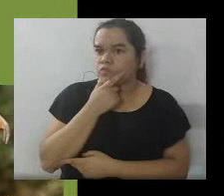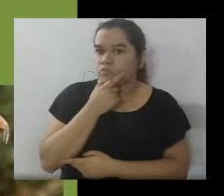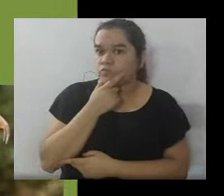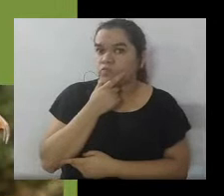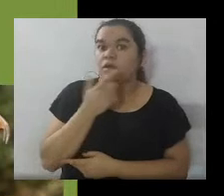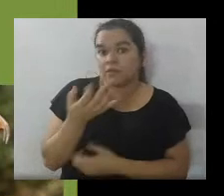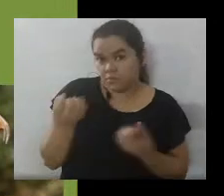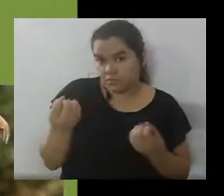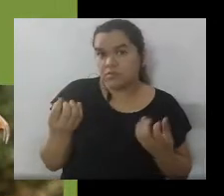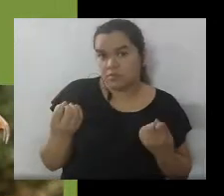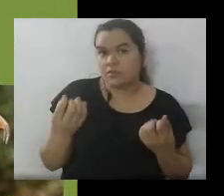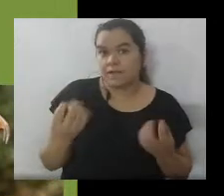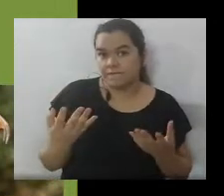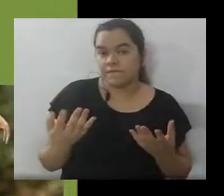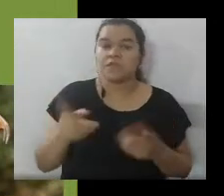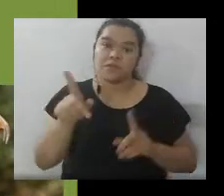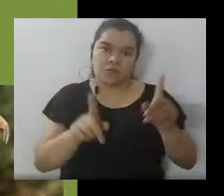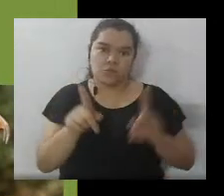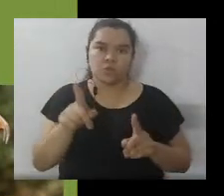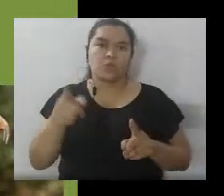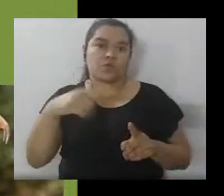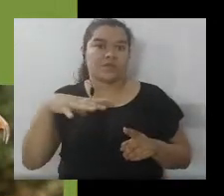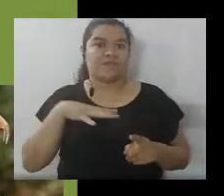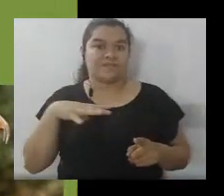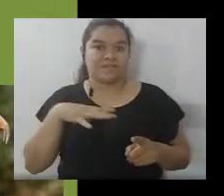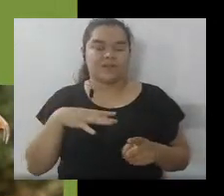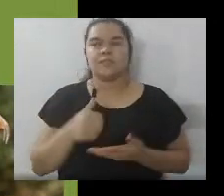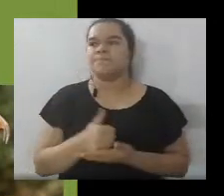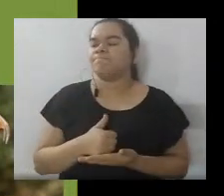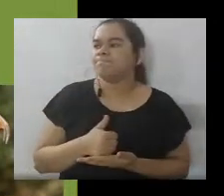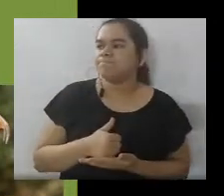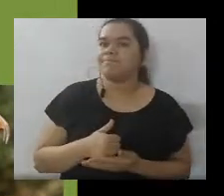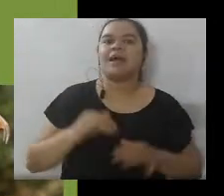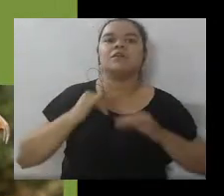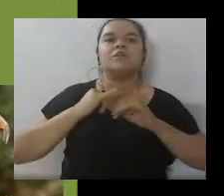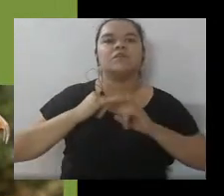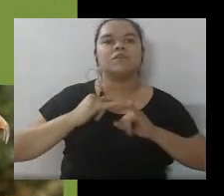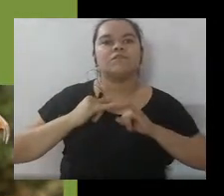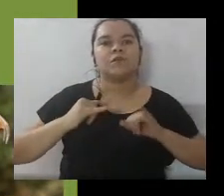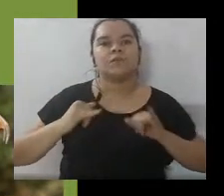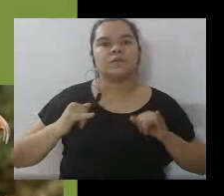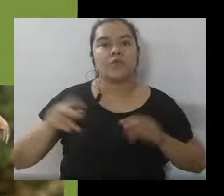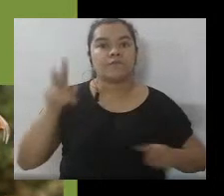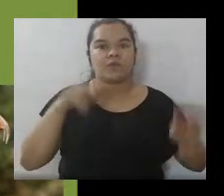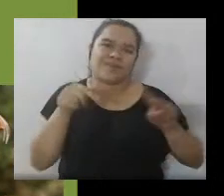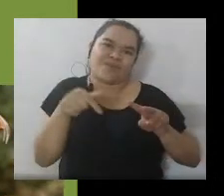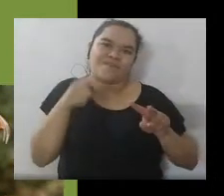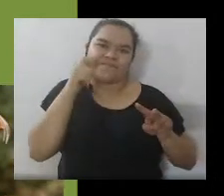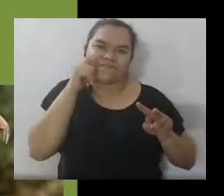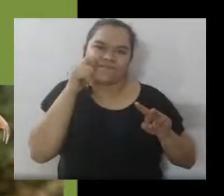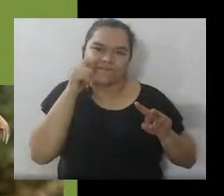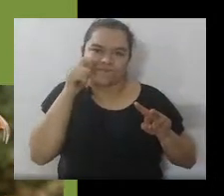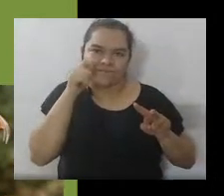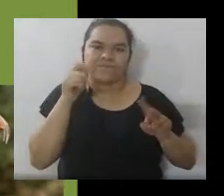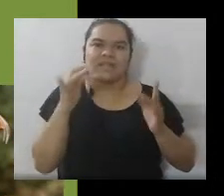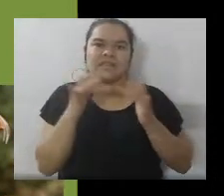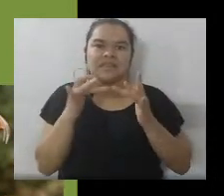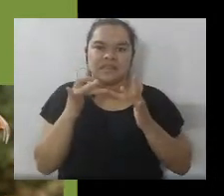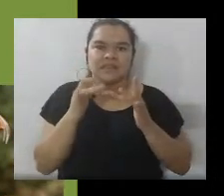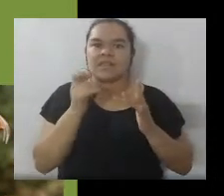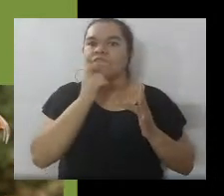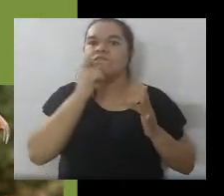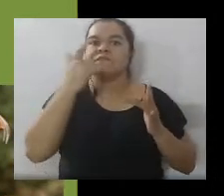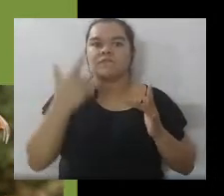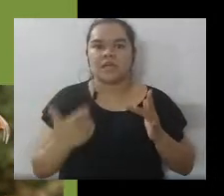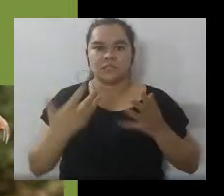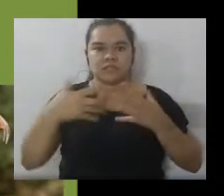y háganlo, y los que no hicieron todavía, háganlo, que es buscar información. Hoy en día con las redes, con las páginas